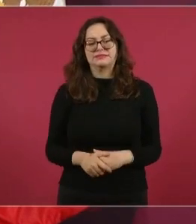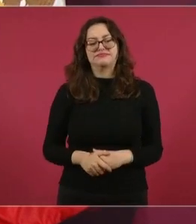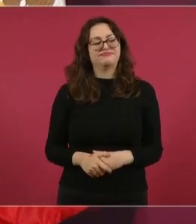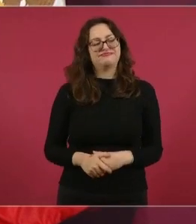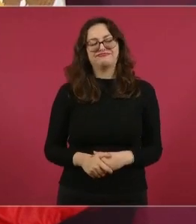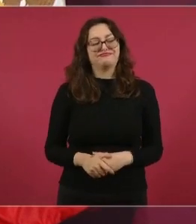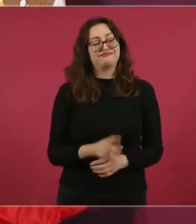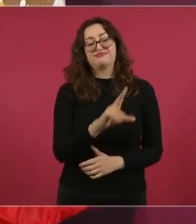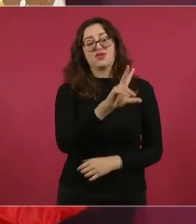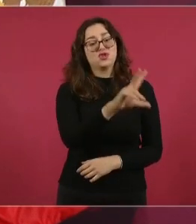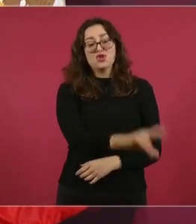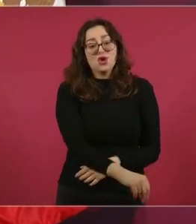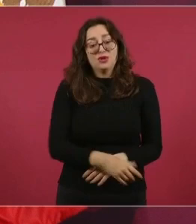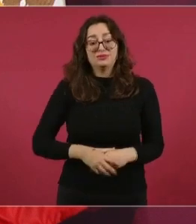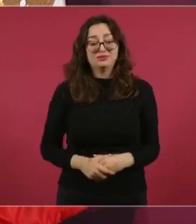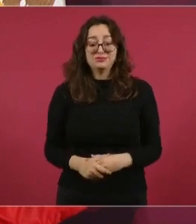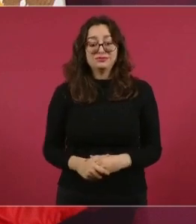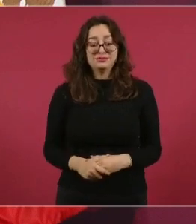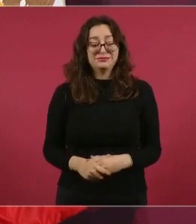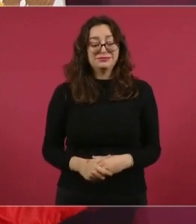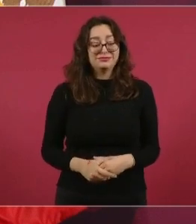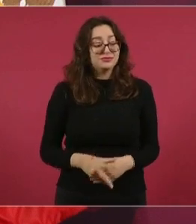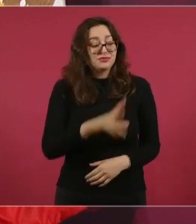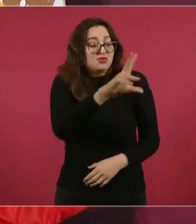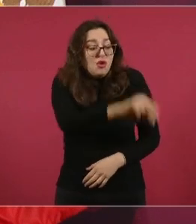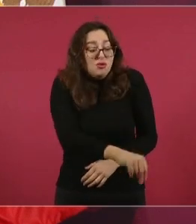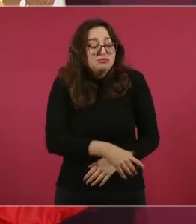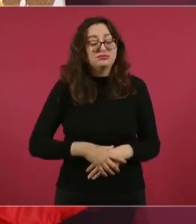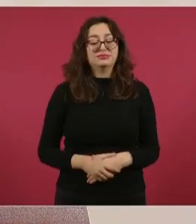Pues ya no, es así.